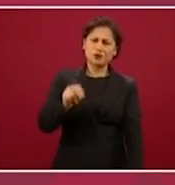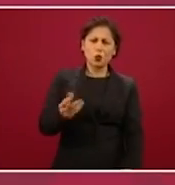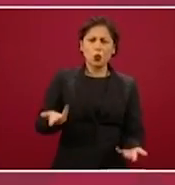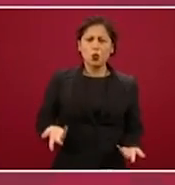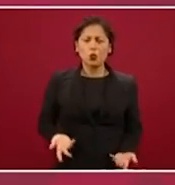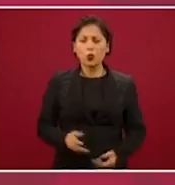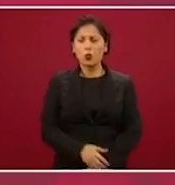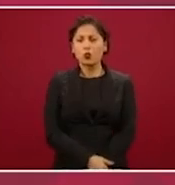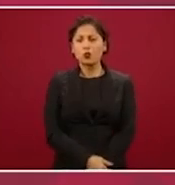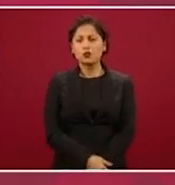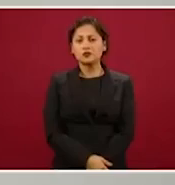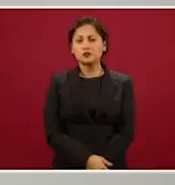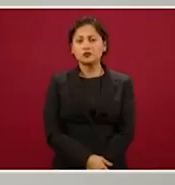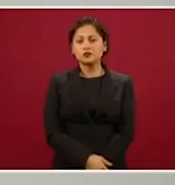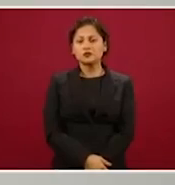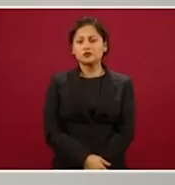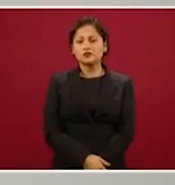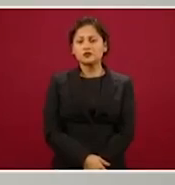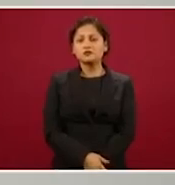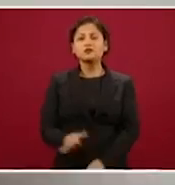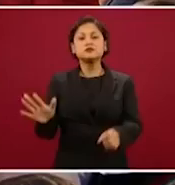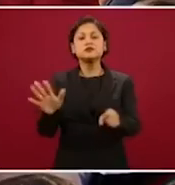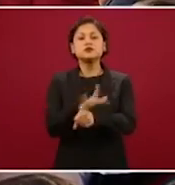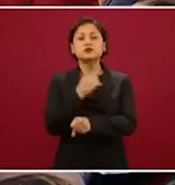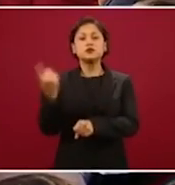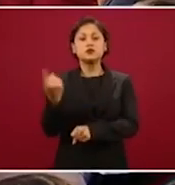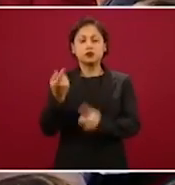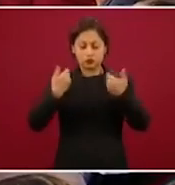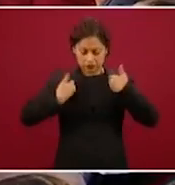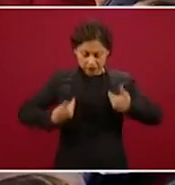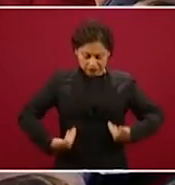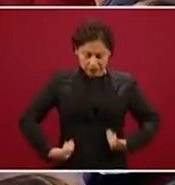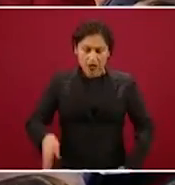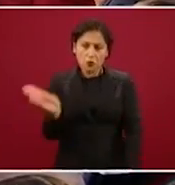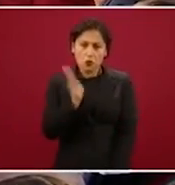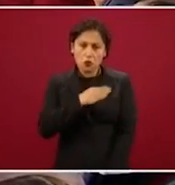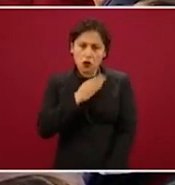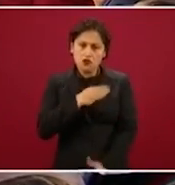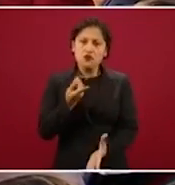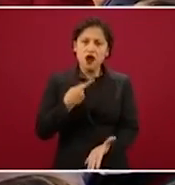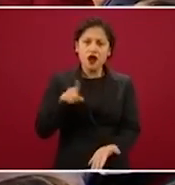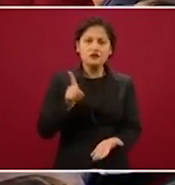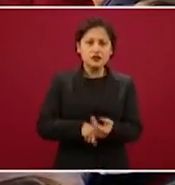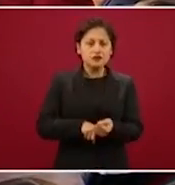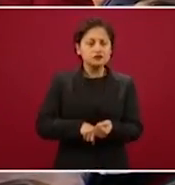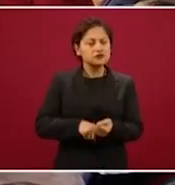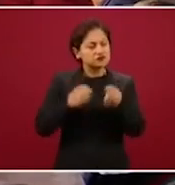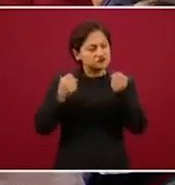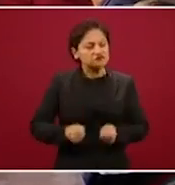solo siendo buenos podemos ser felices.